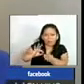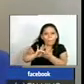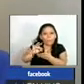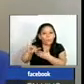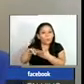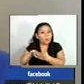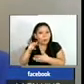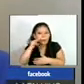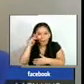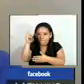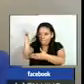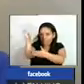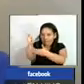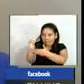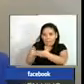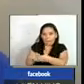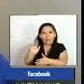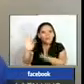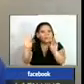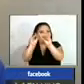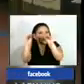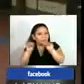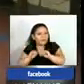esculturas virtuales.